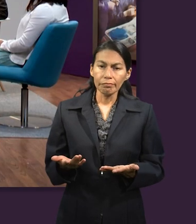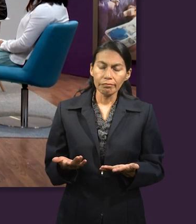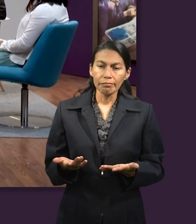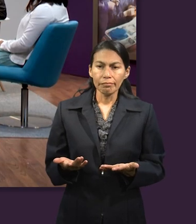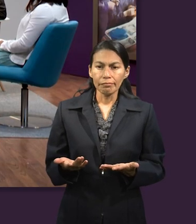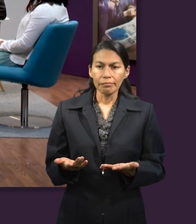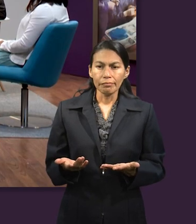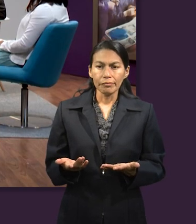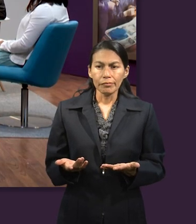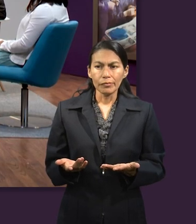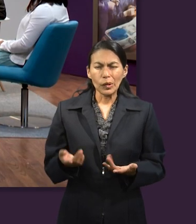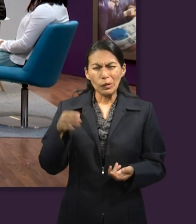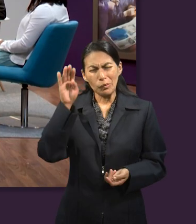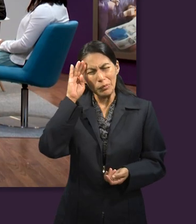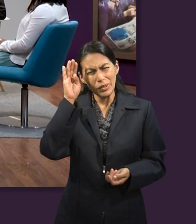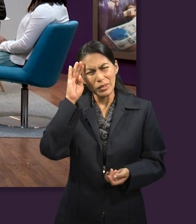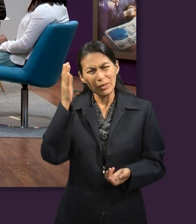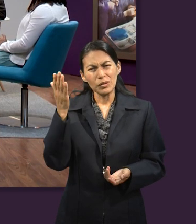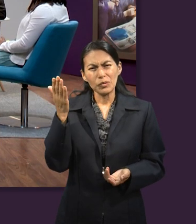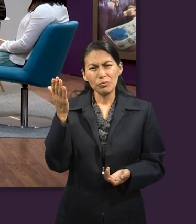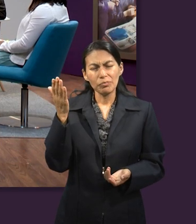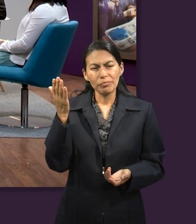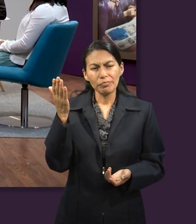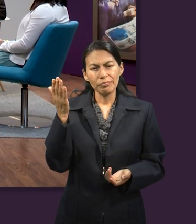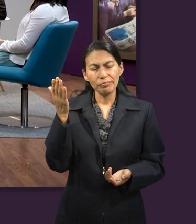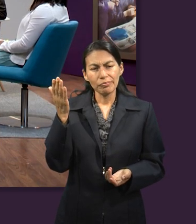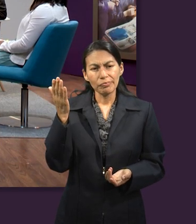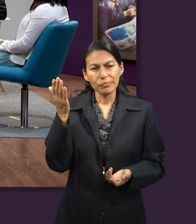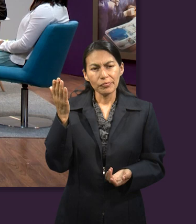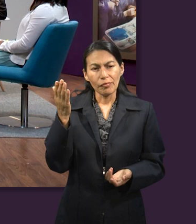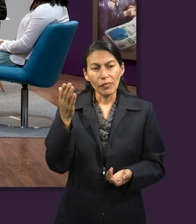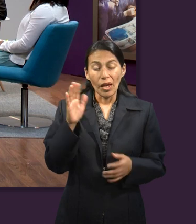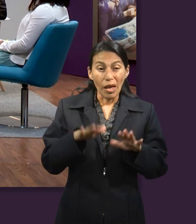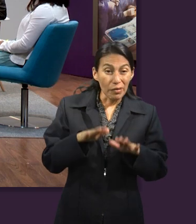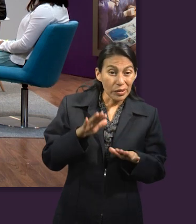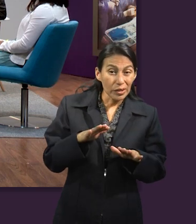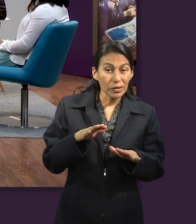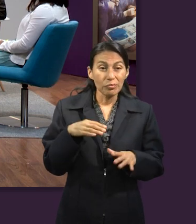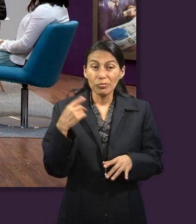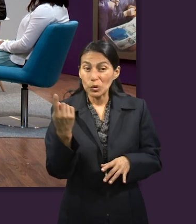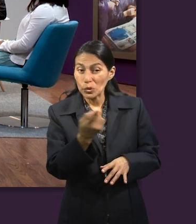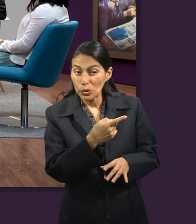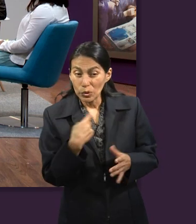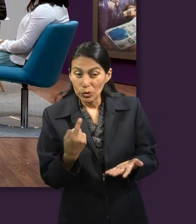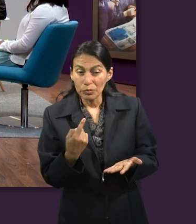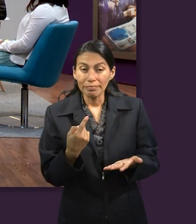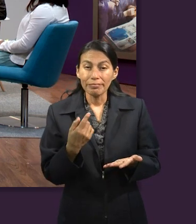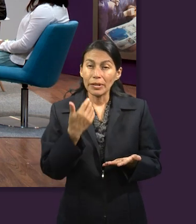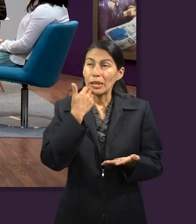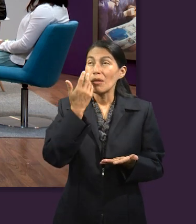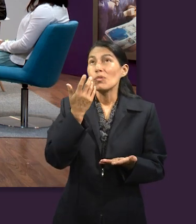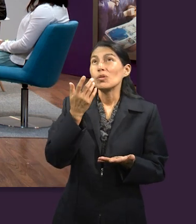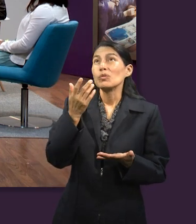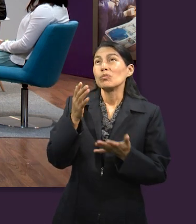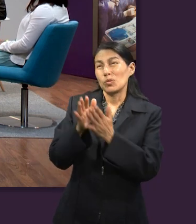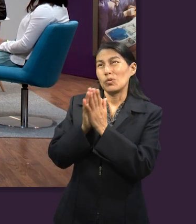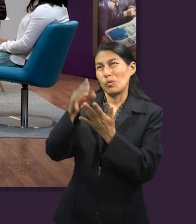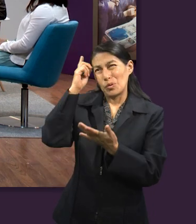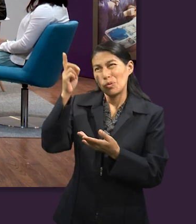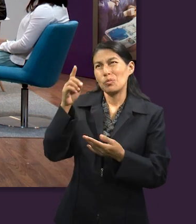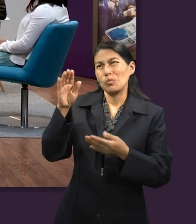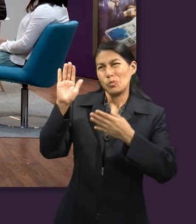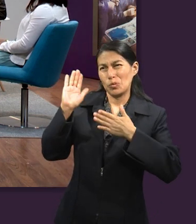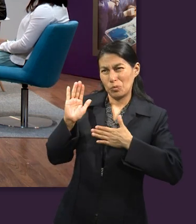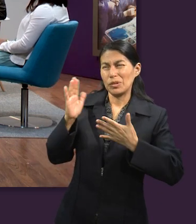pues no bueno yo estaba pensando qué nosotros a veces queremos que las promesas de